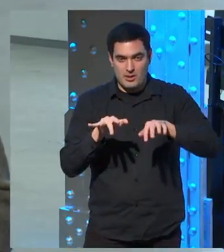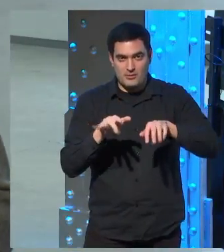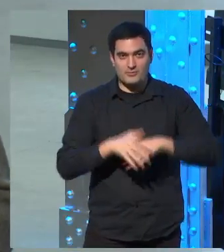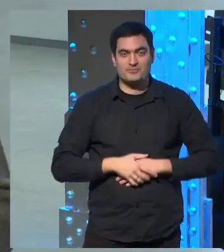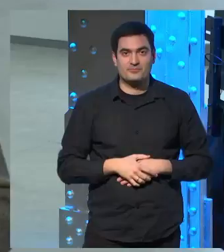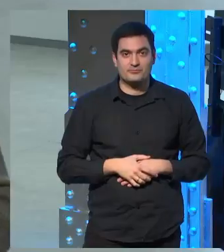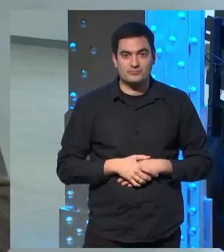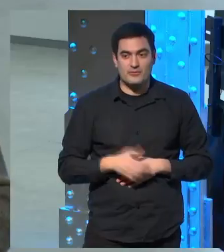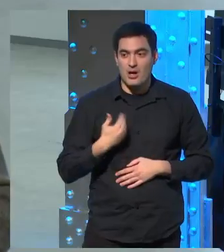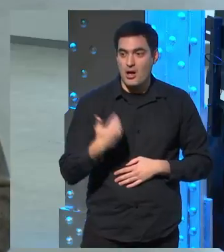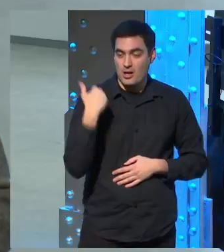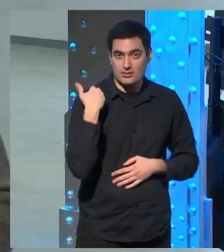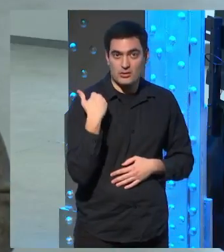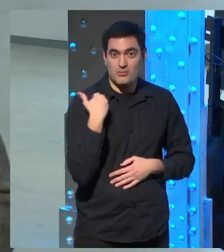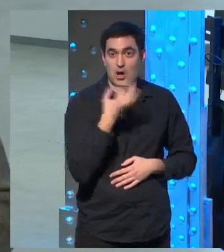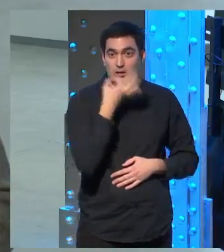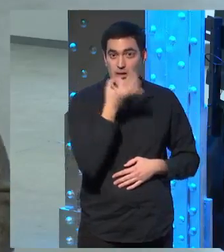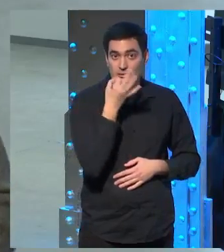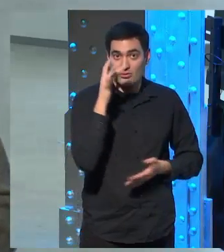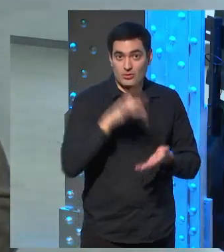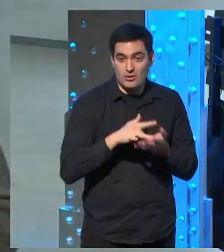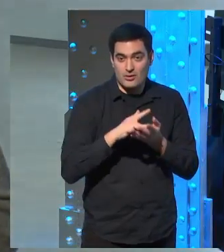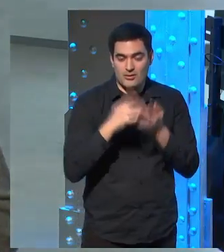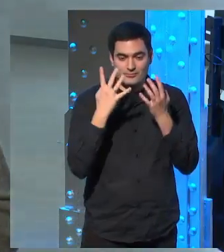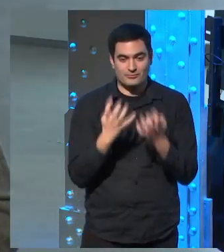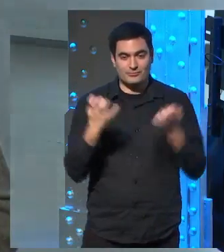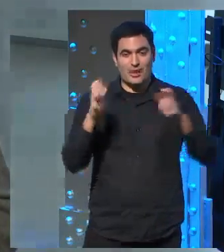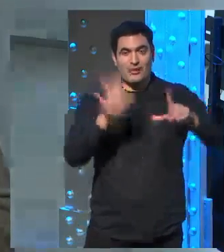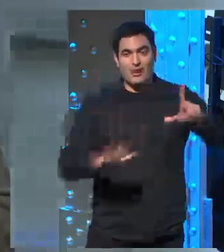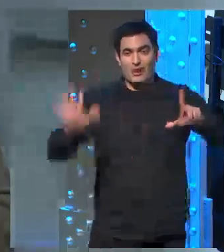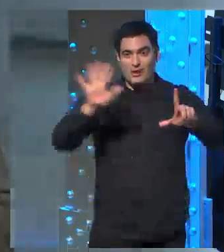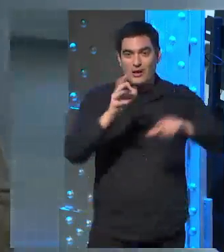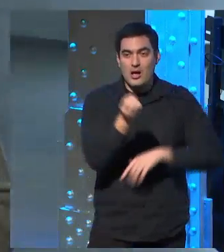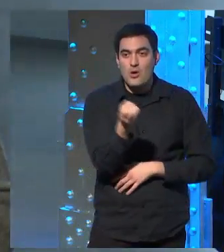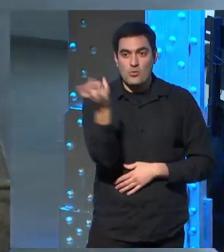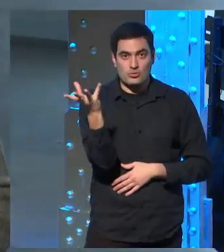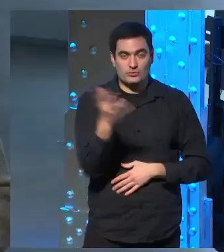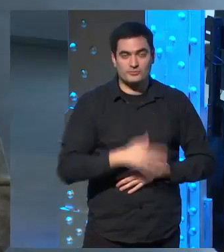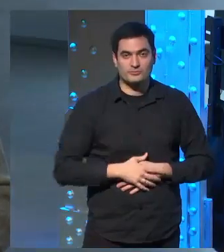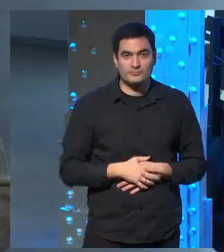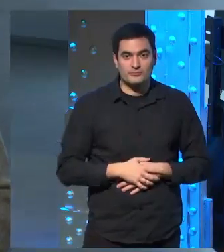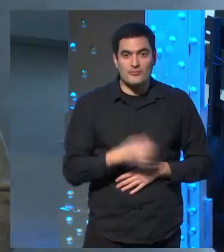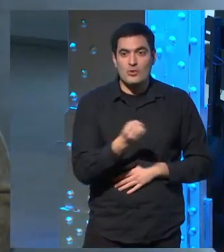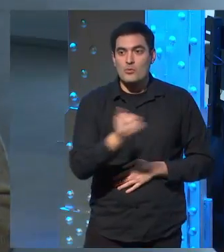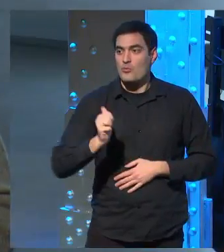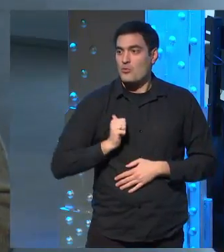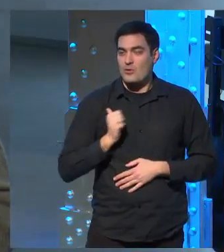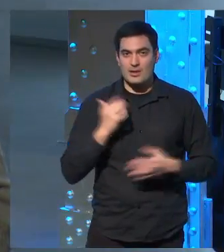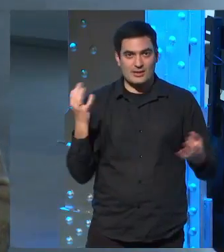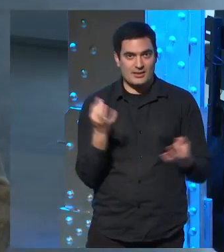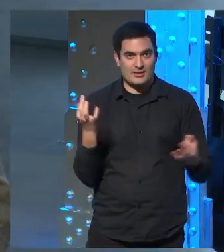3. Ayer por la tarde en el Auditorio Nacional algunos tuvimos la oportunidad de